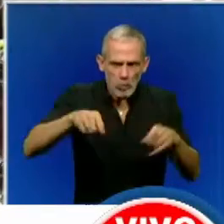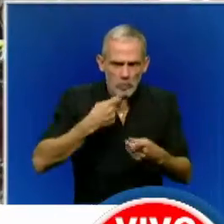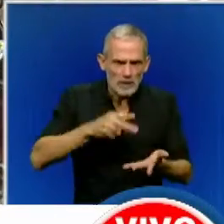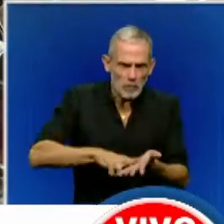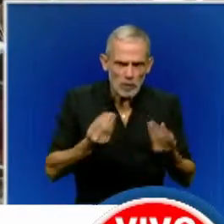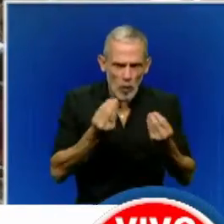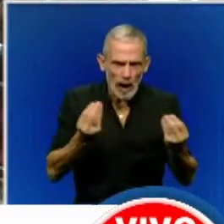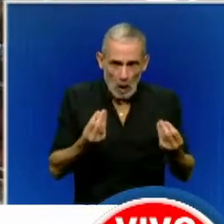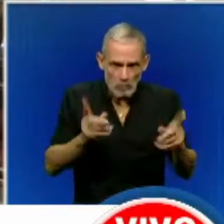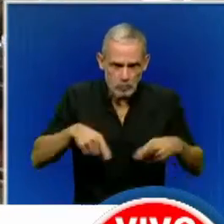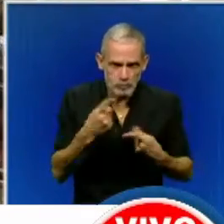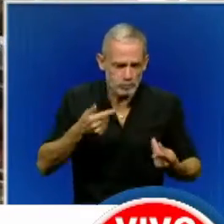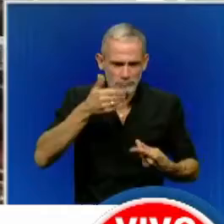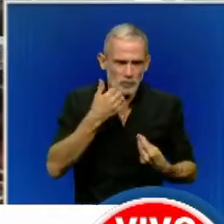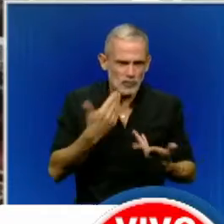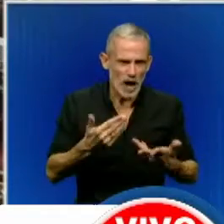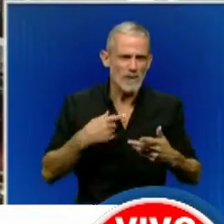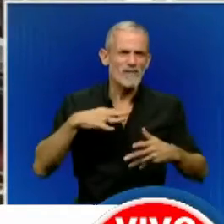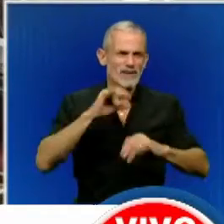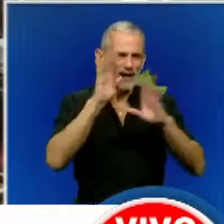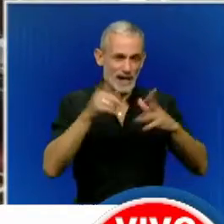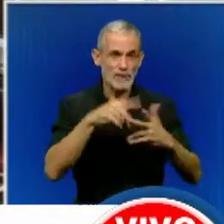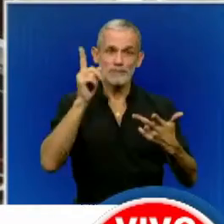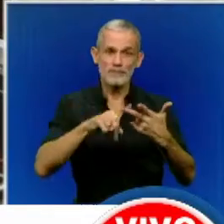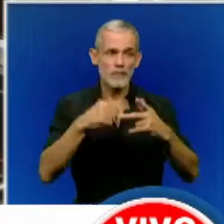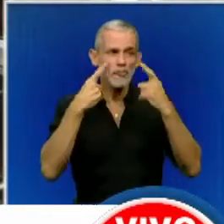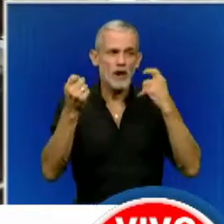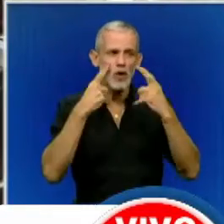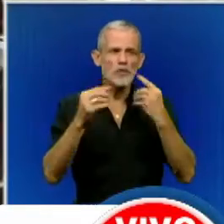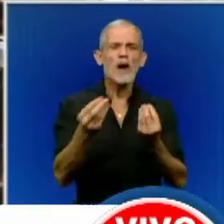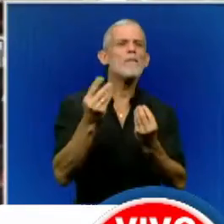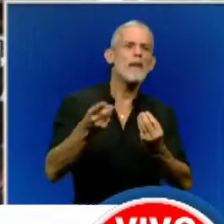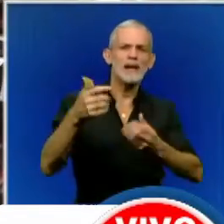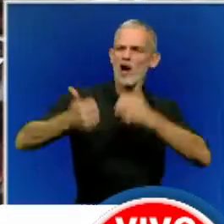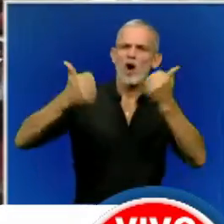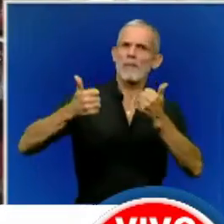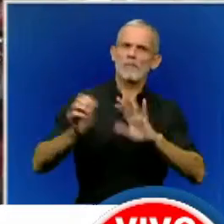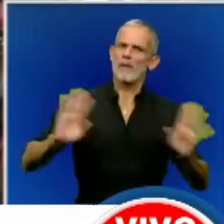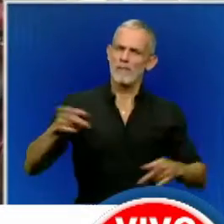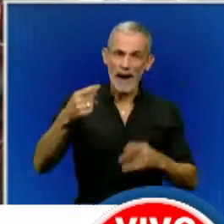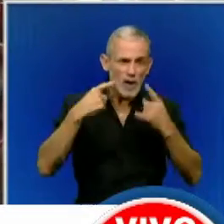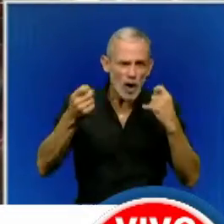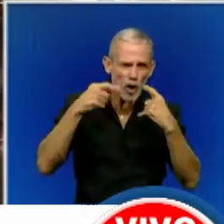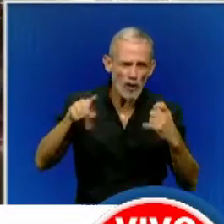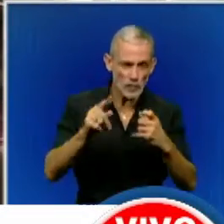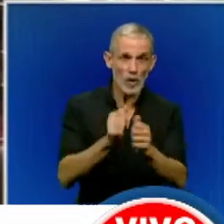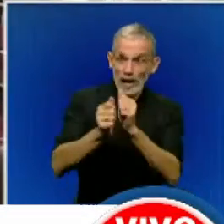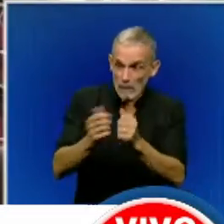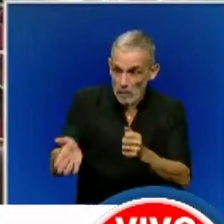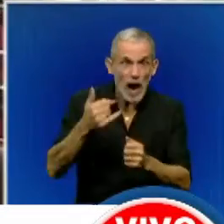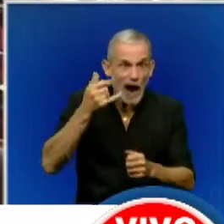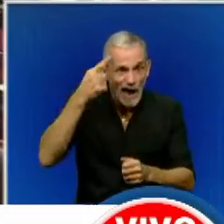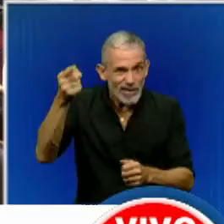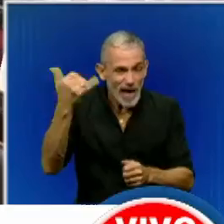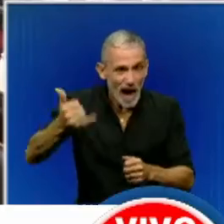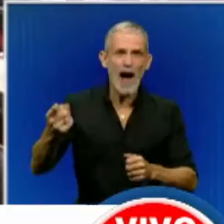impuesto estar pagando. Y tercero, controlar para evitar la competencia desleal, favorecer al emprendedor que quiere hacer las cosas bien